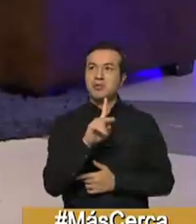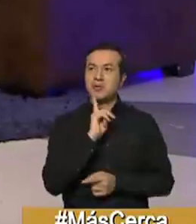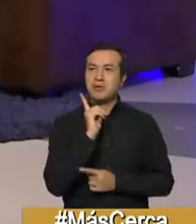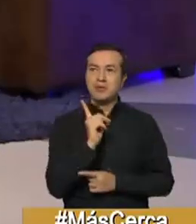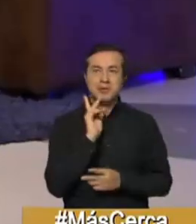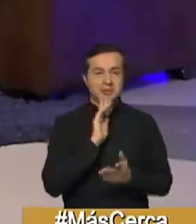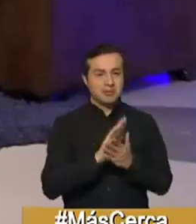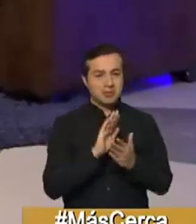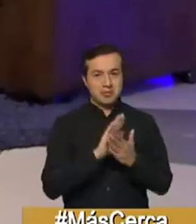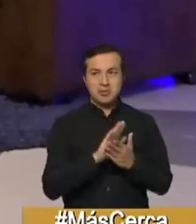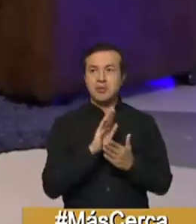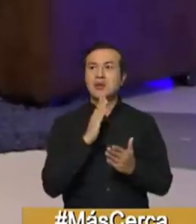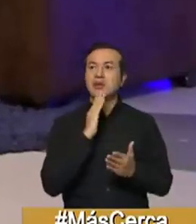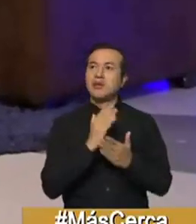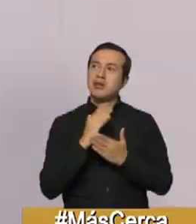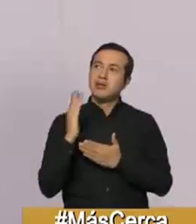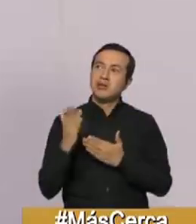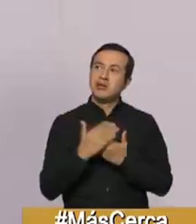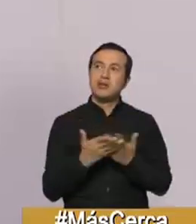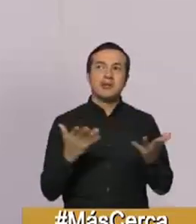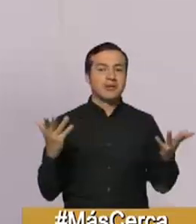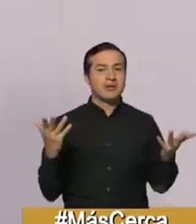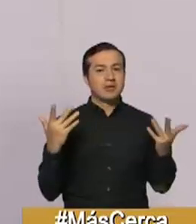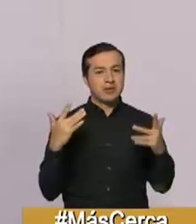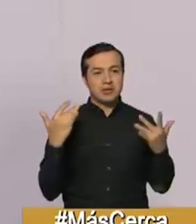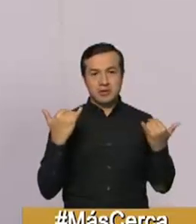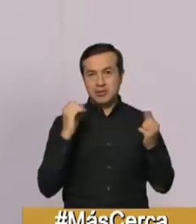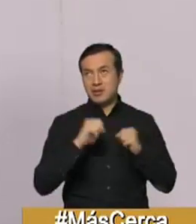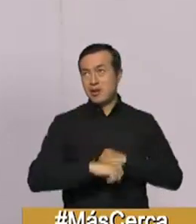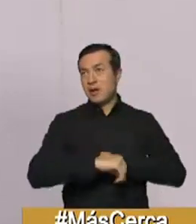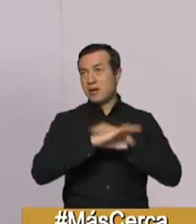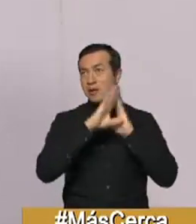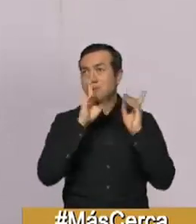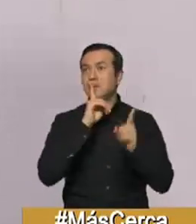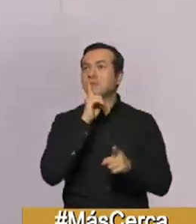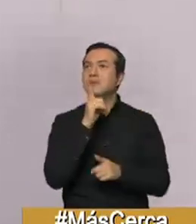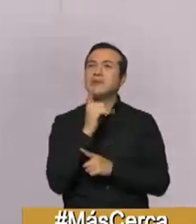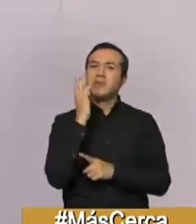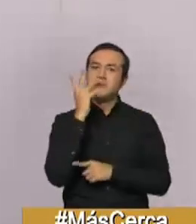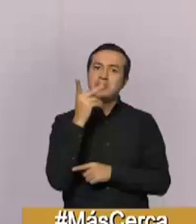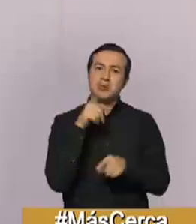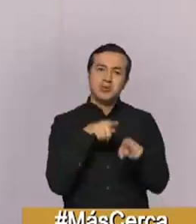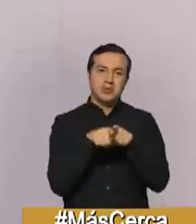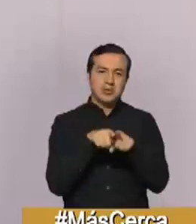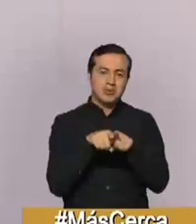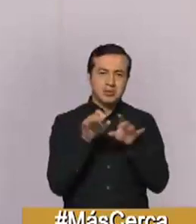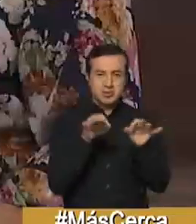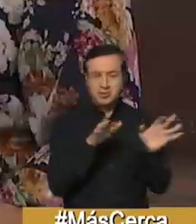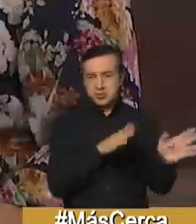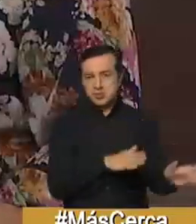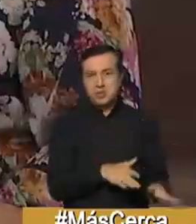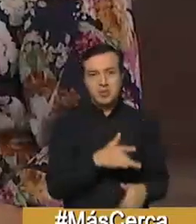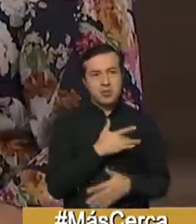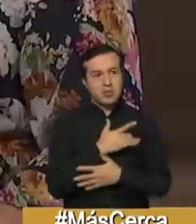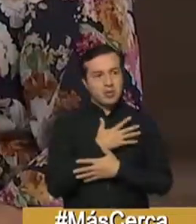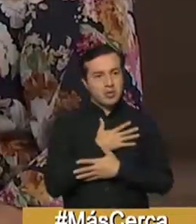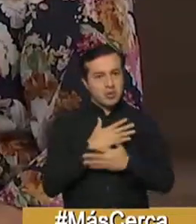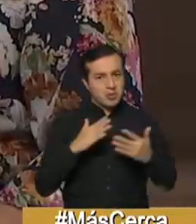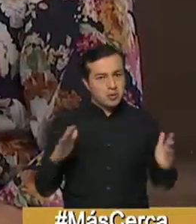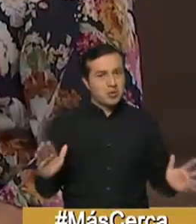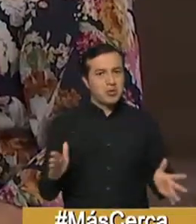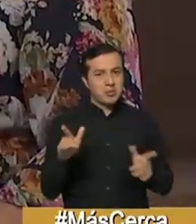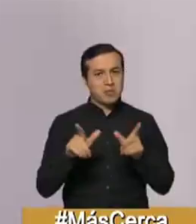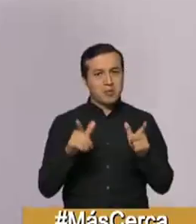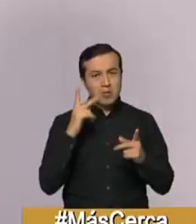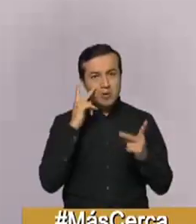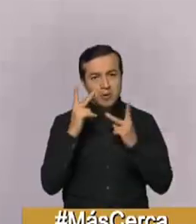Salvador. Sí. Gracias por acompañarnos en esta mañana. Qué lindo el concurso que están haciendo, ¿eh? Realmente incentiva a la gente que